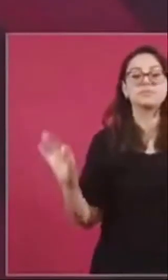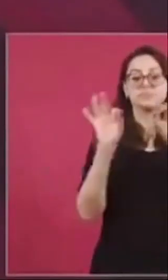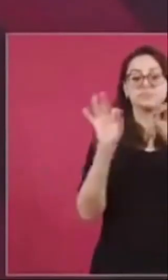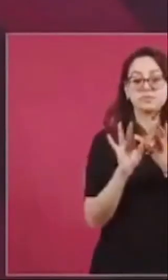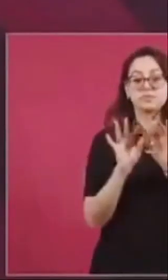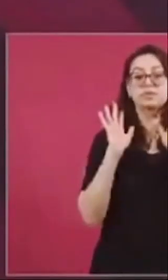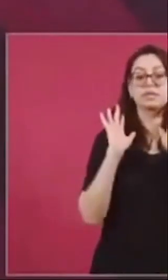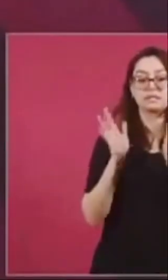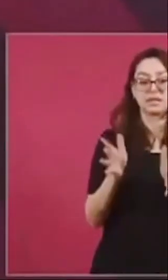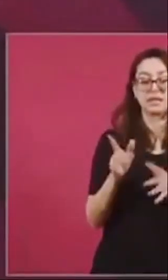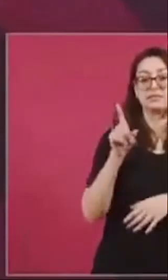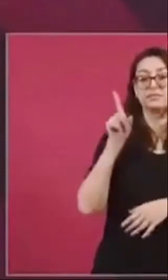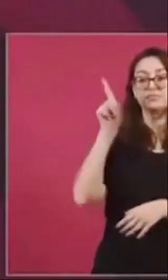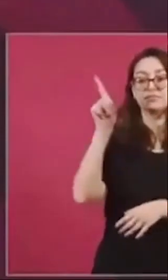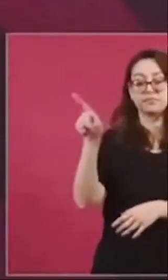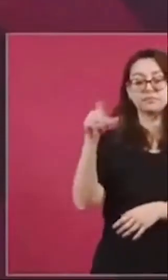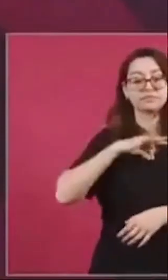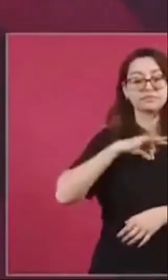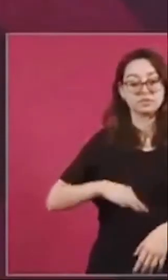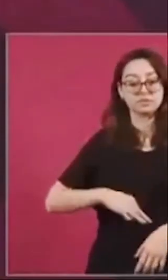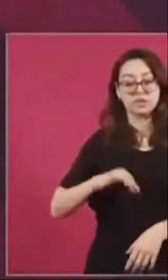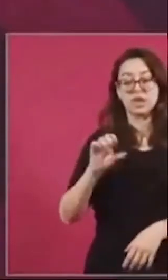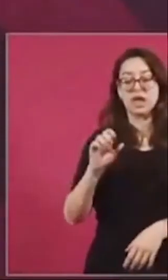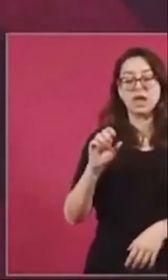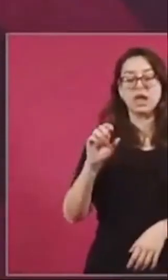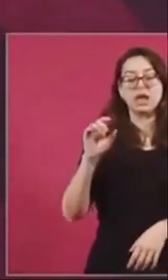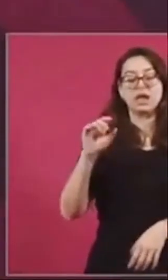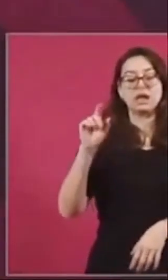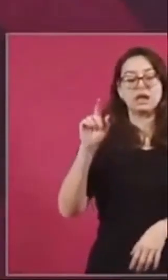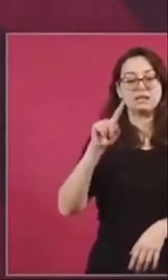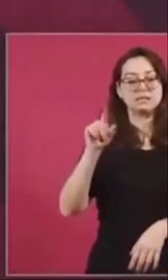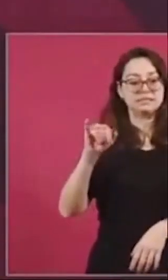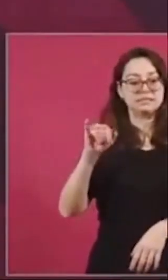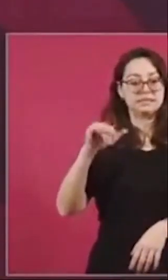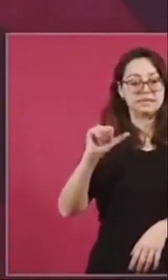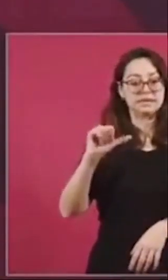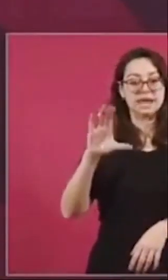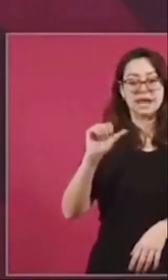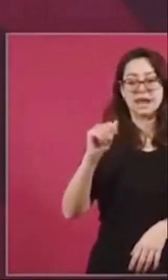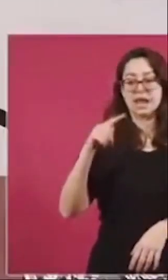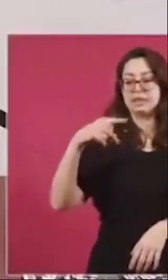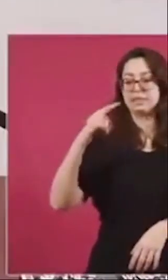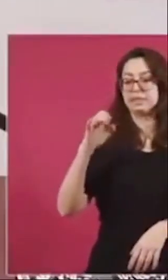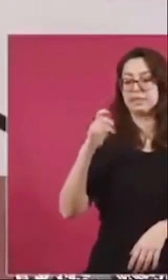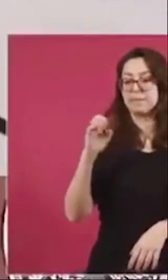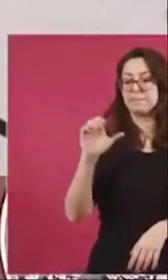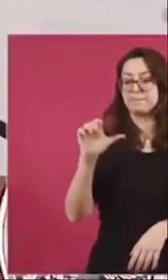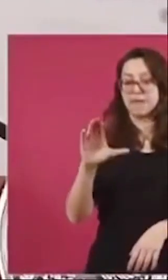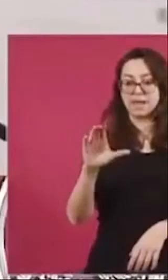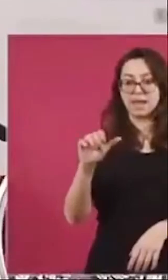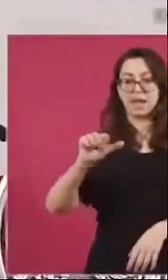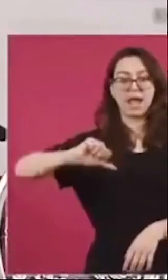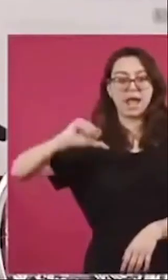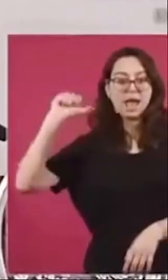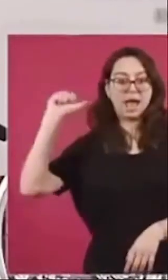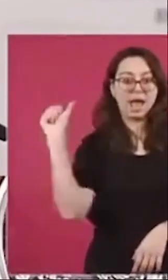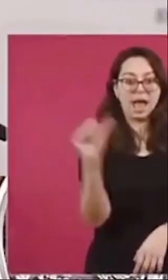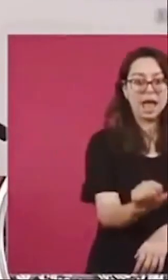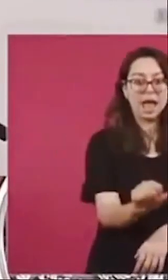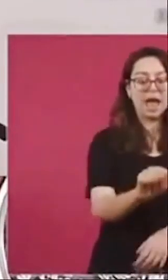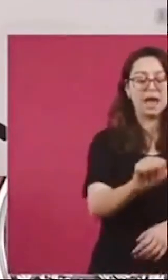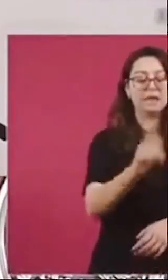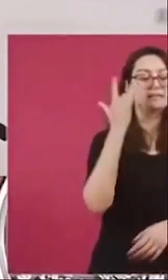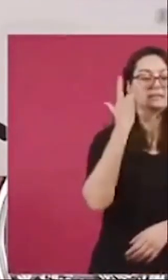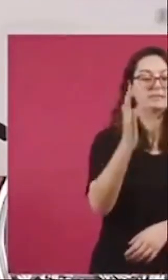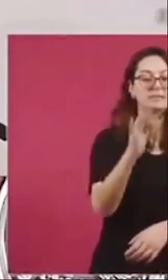O sea, ¿tú crees que no van a estar ahí los Lord Moléculas y todos esos? Pues ahí van a andar, Luis Alberto, y van a estar haciendo propaganda de lo que diga el